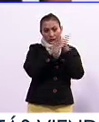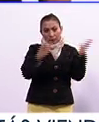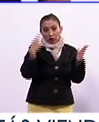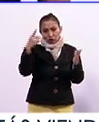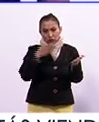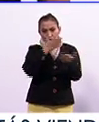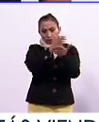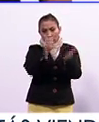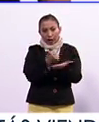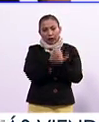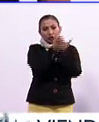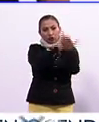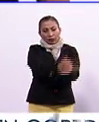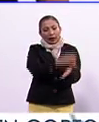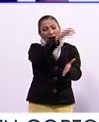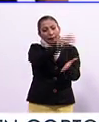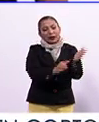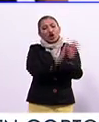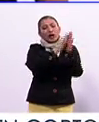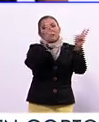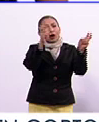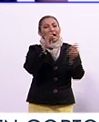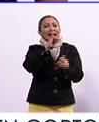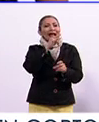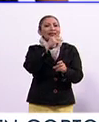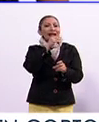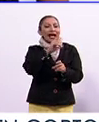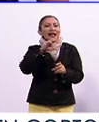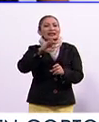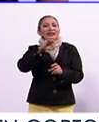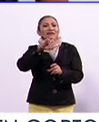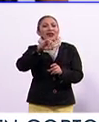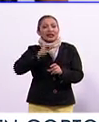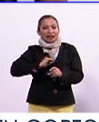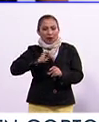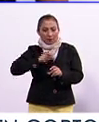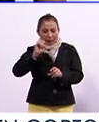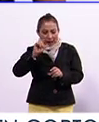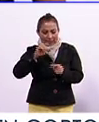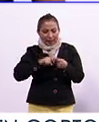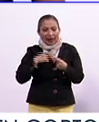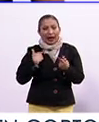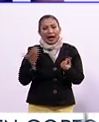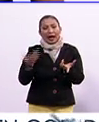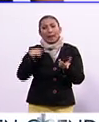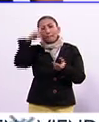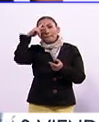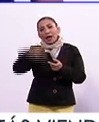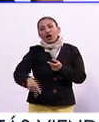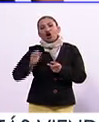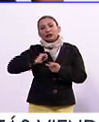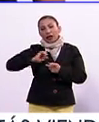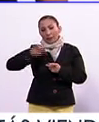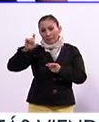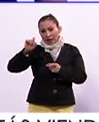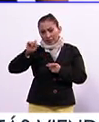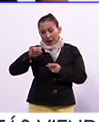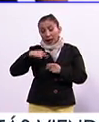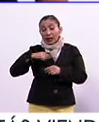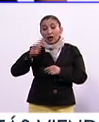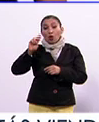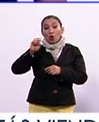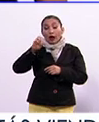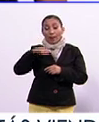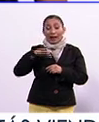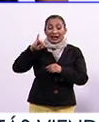destacan su participación en capítulos de libros como Ingeniería Civil en el siglo XX, en la serie México en el siglo XX, y la